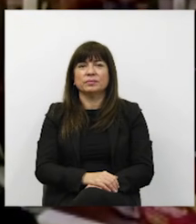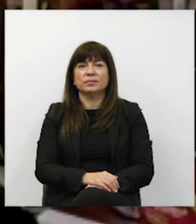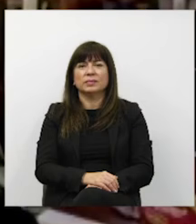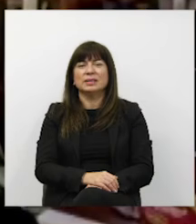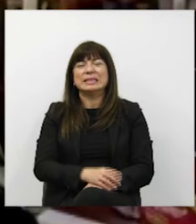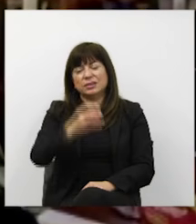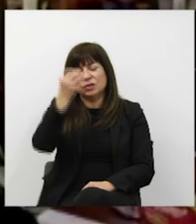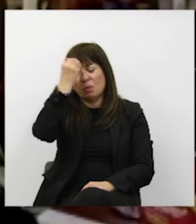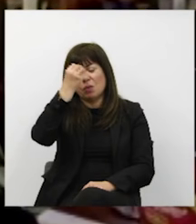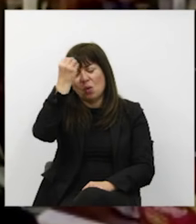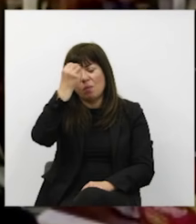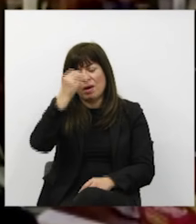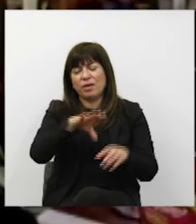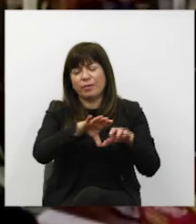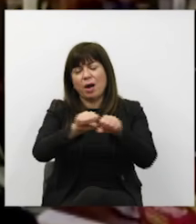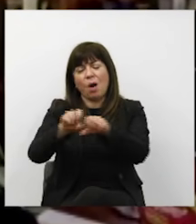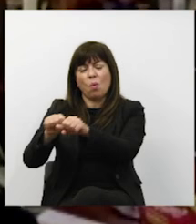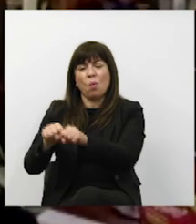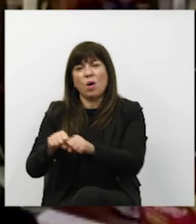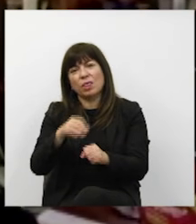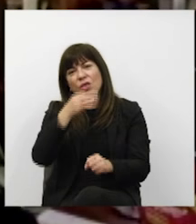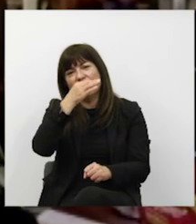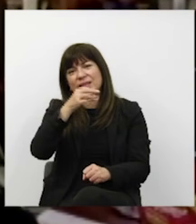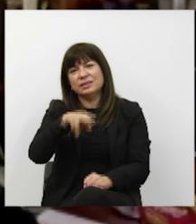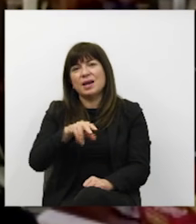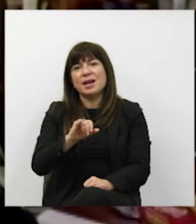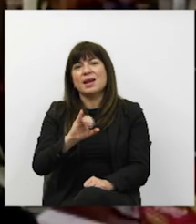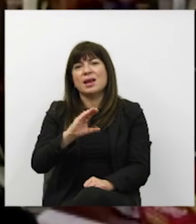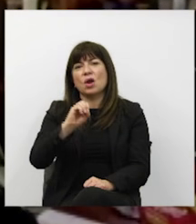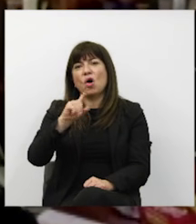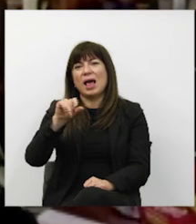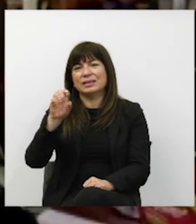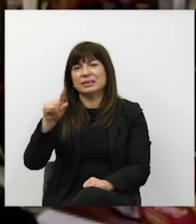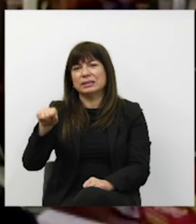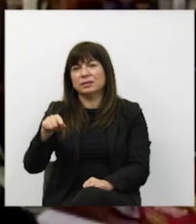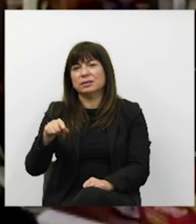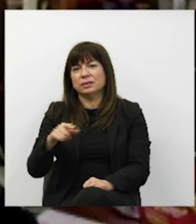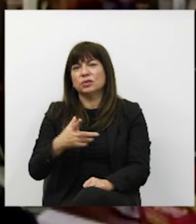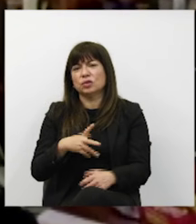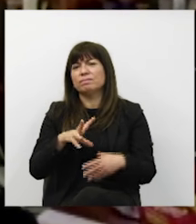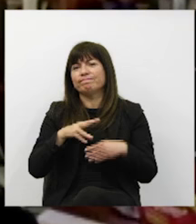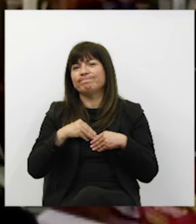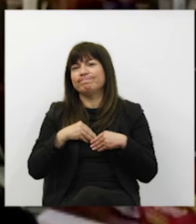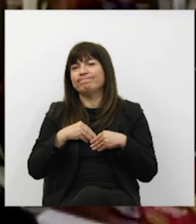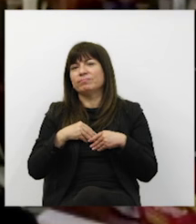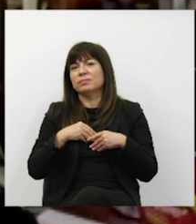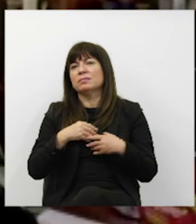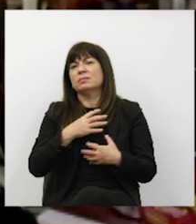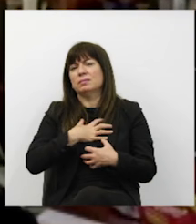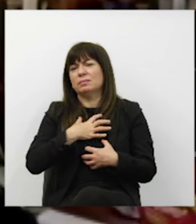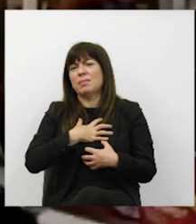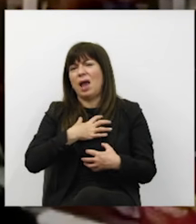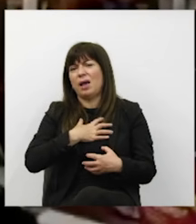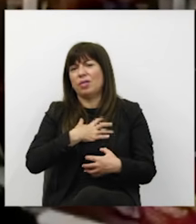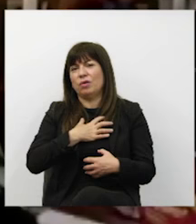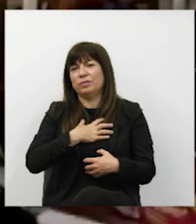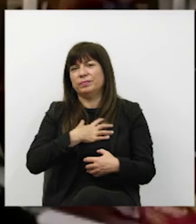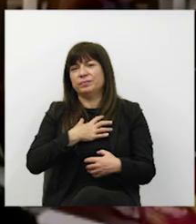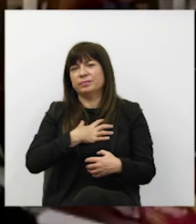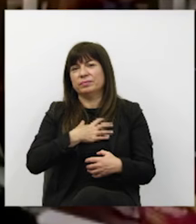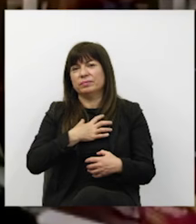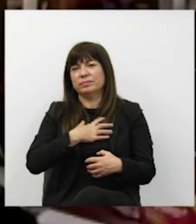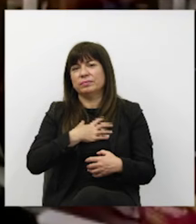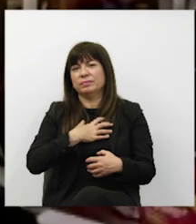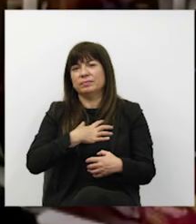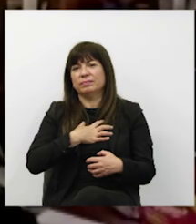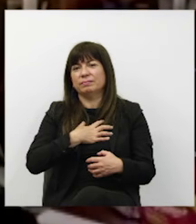estoy preocupado porque estoy muy de acuerdo con lo que dice Nicolás Izaguirre en casi todo. Ah, me produce pánico.